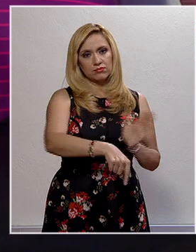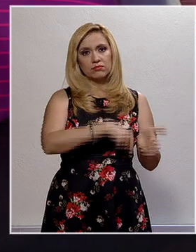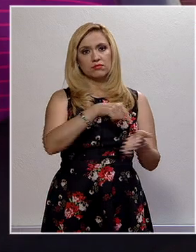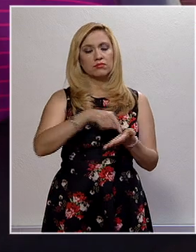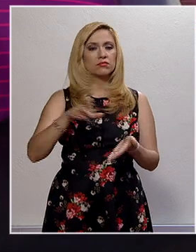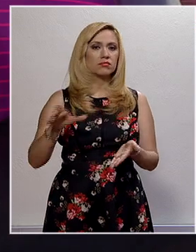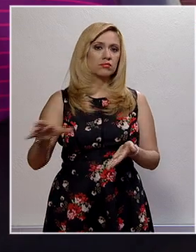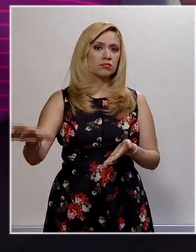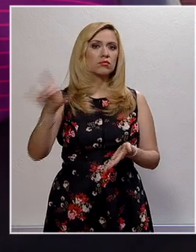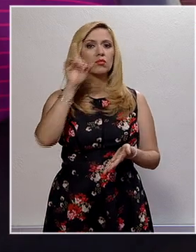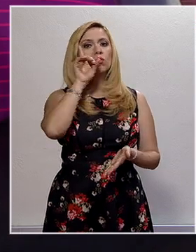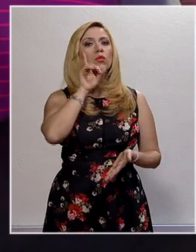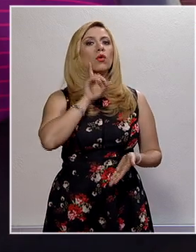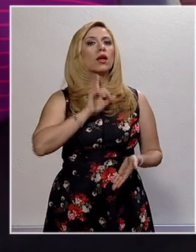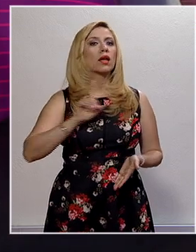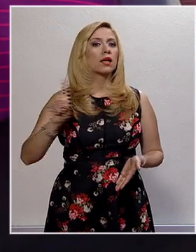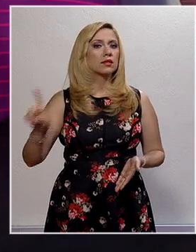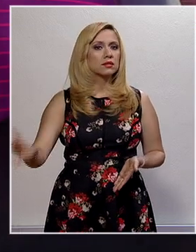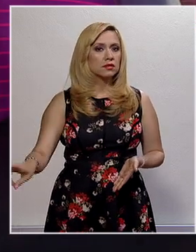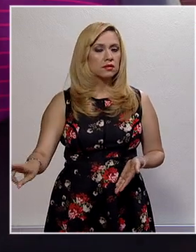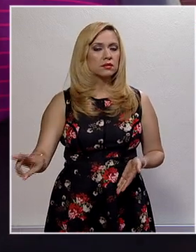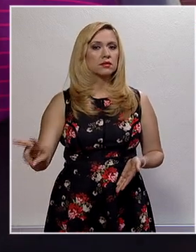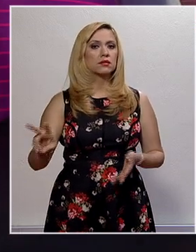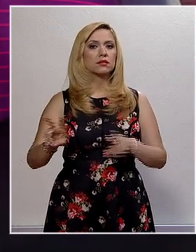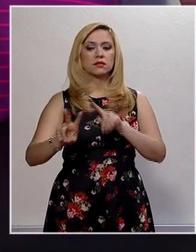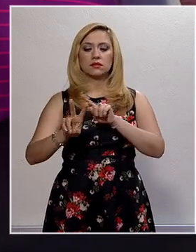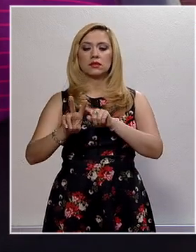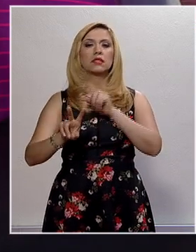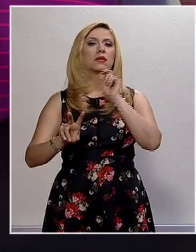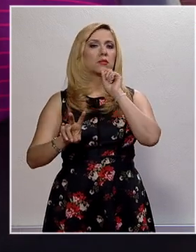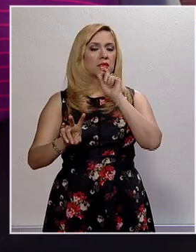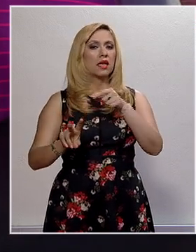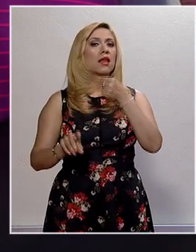Inés y Valentina, son mujeres, también una de ellas es una niña,